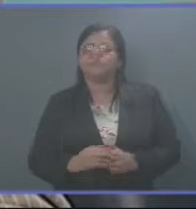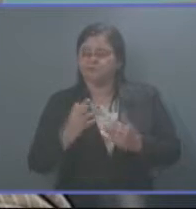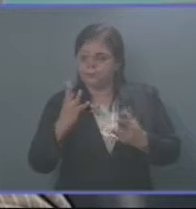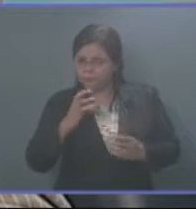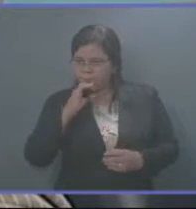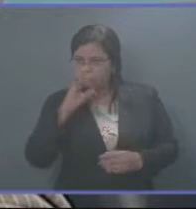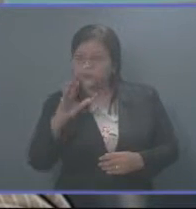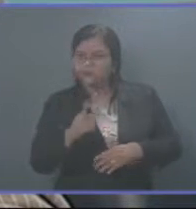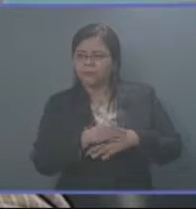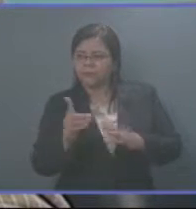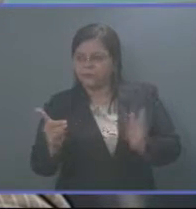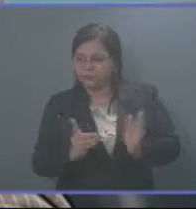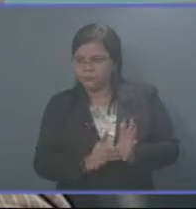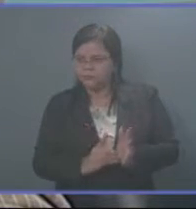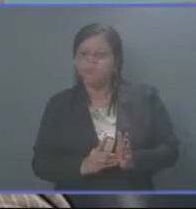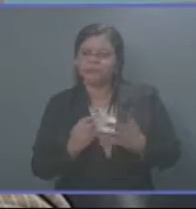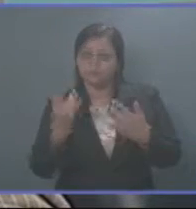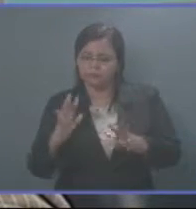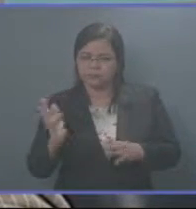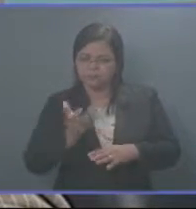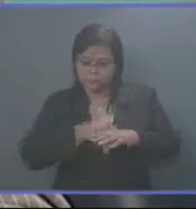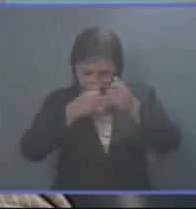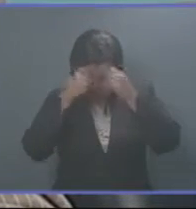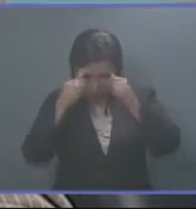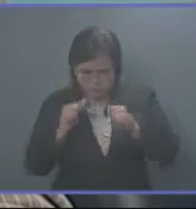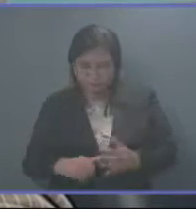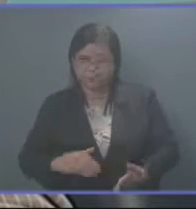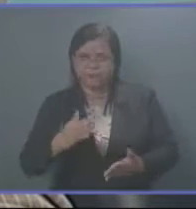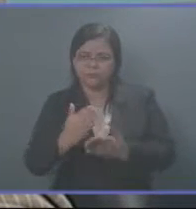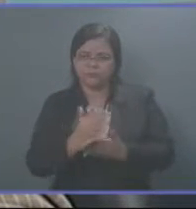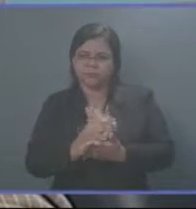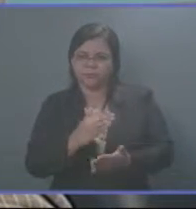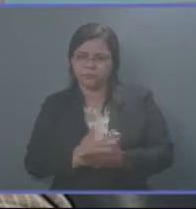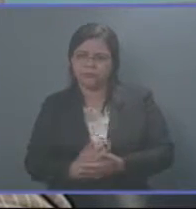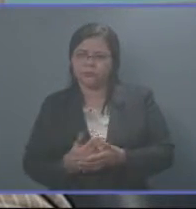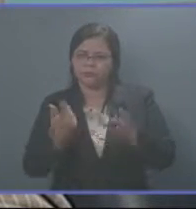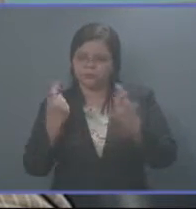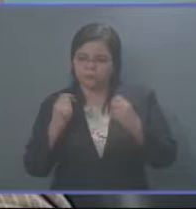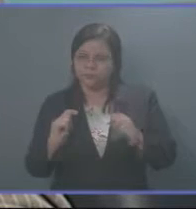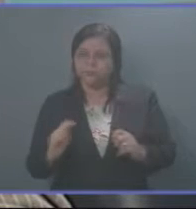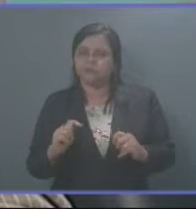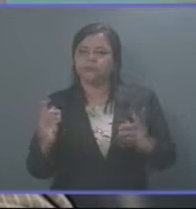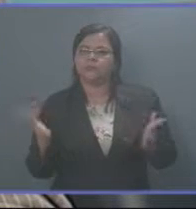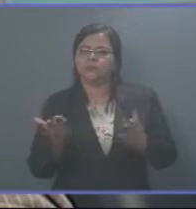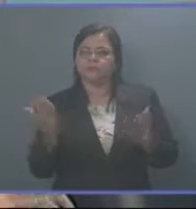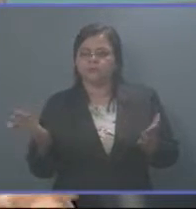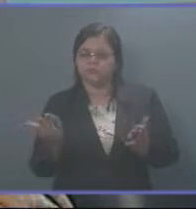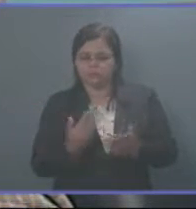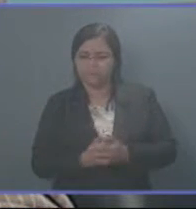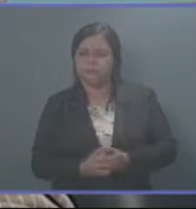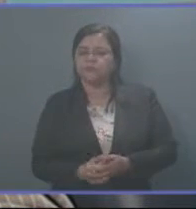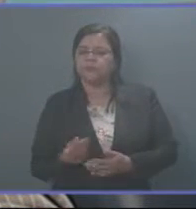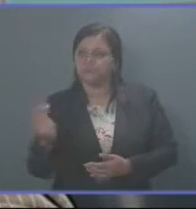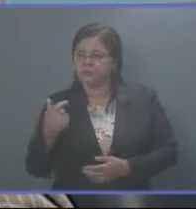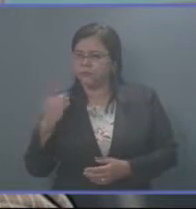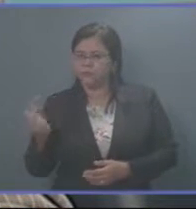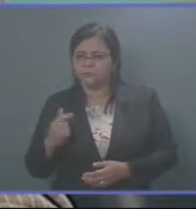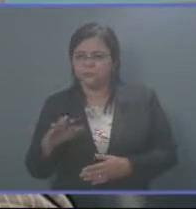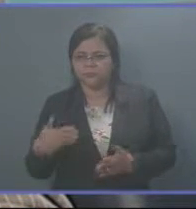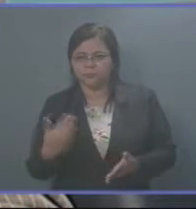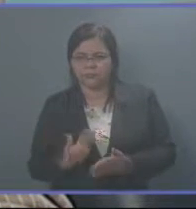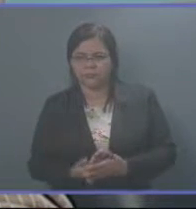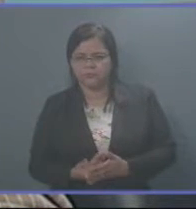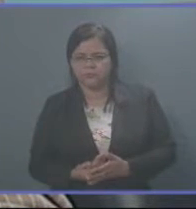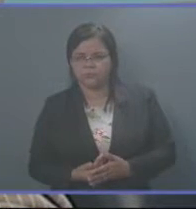colegas diputados, nos pongamos de acuerdo, agendemos ese tema y tratemos de legalizarle antes para que no se den estos casos de